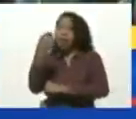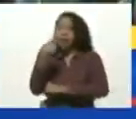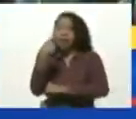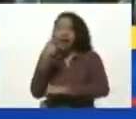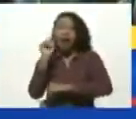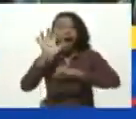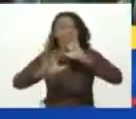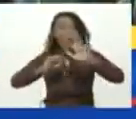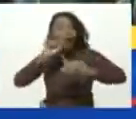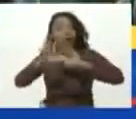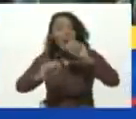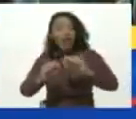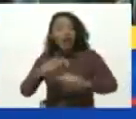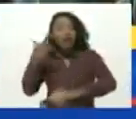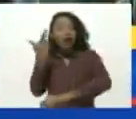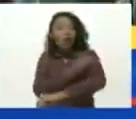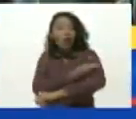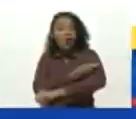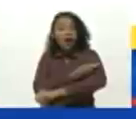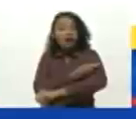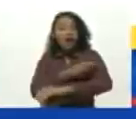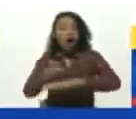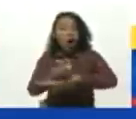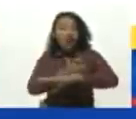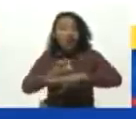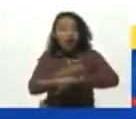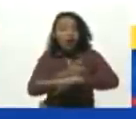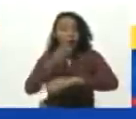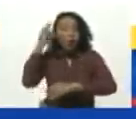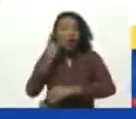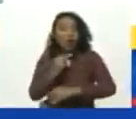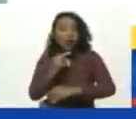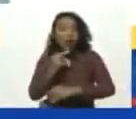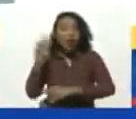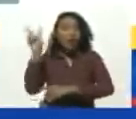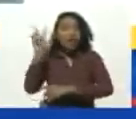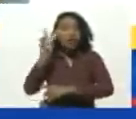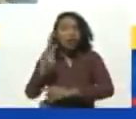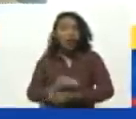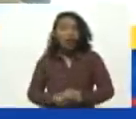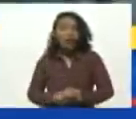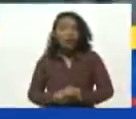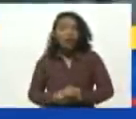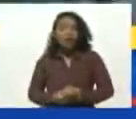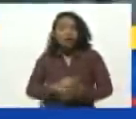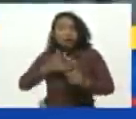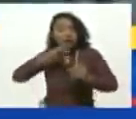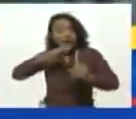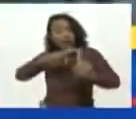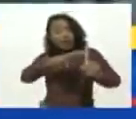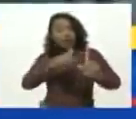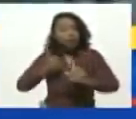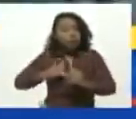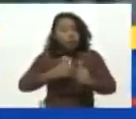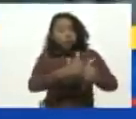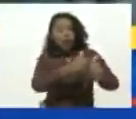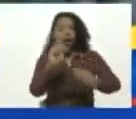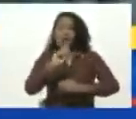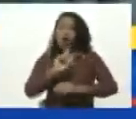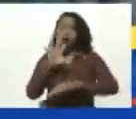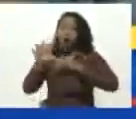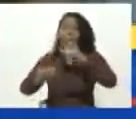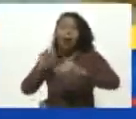la compra de vacunas del gobierno bolivariano de Venezuela. Nos han perseguido para que no compremos